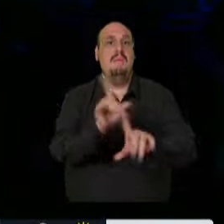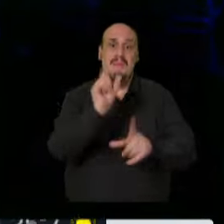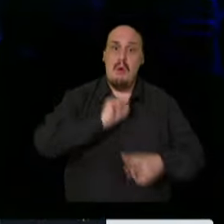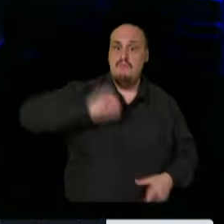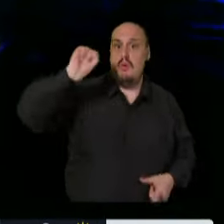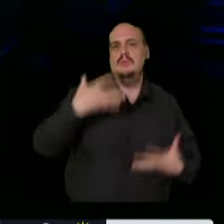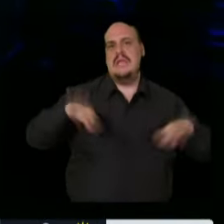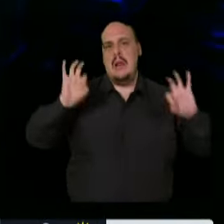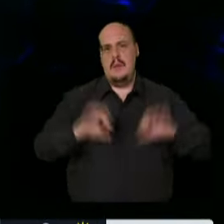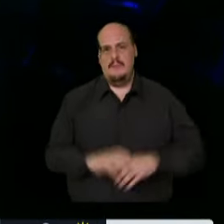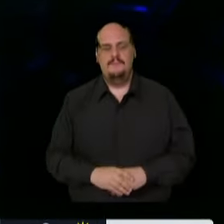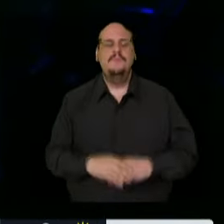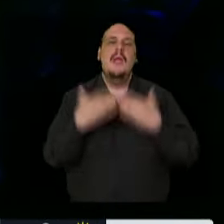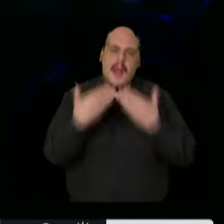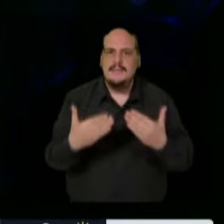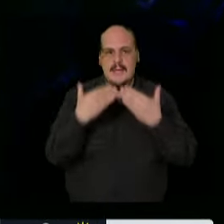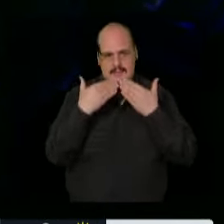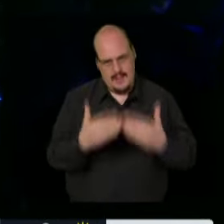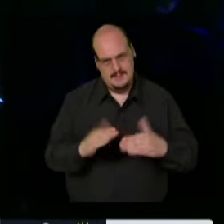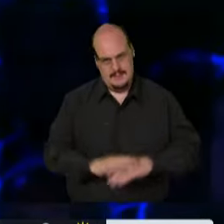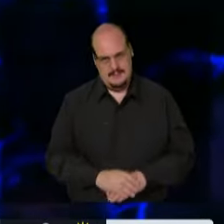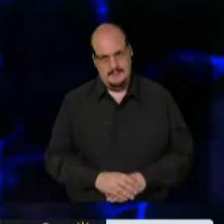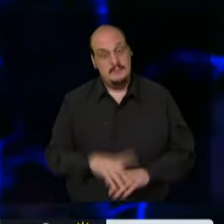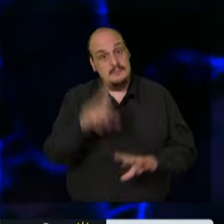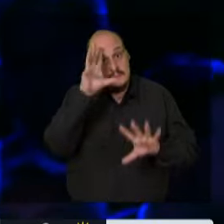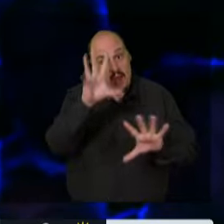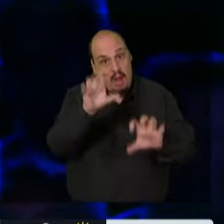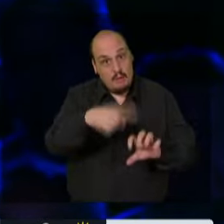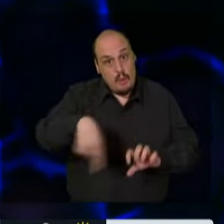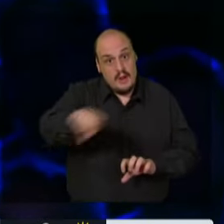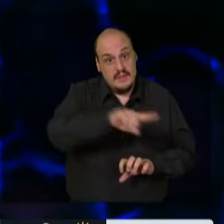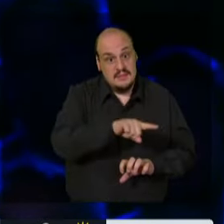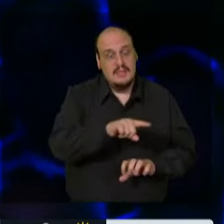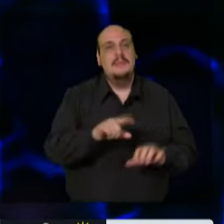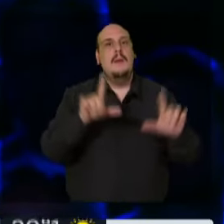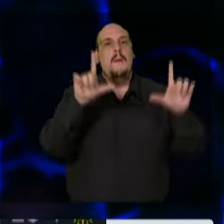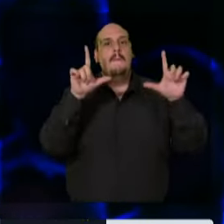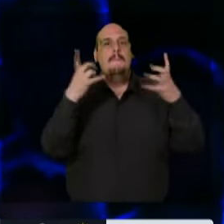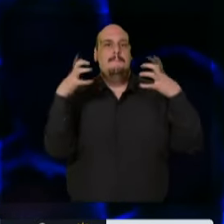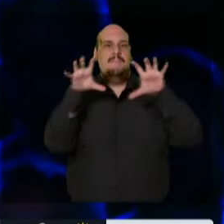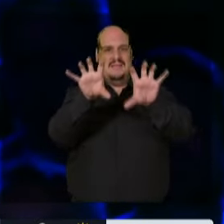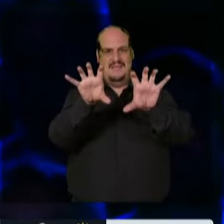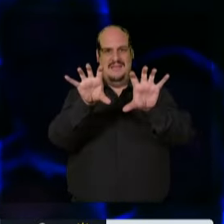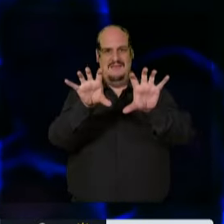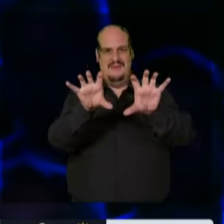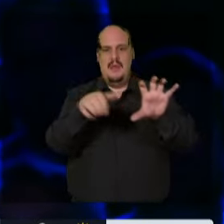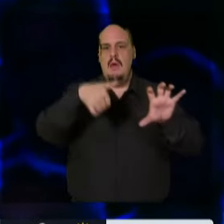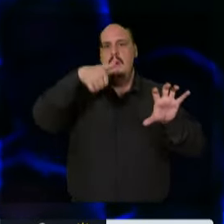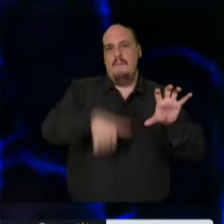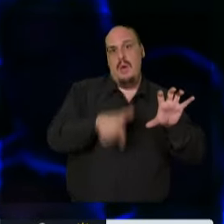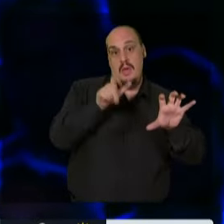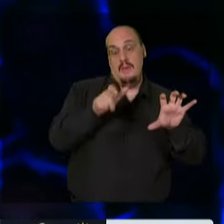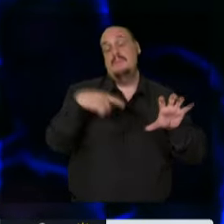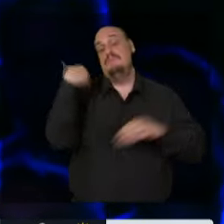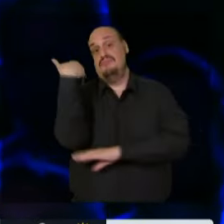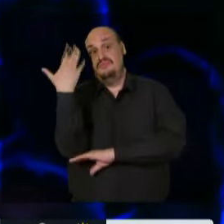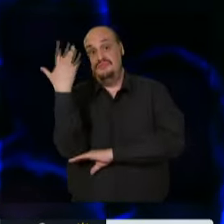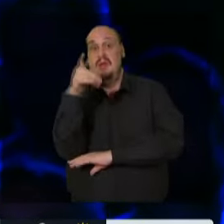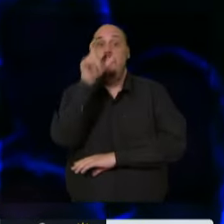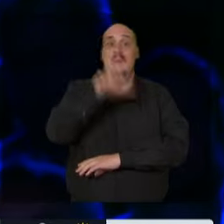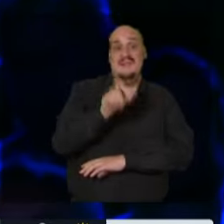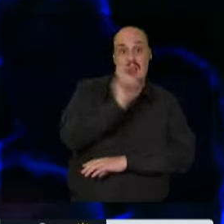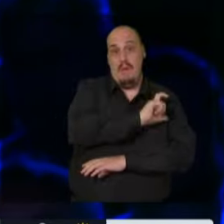hiperinflación. Gracias, gracias. Recuerden que van a estar en pantalla dividida quien hizo la exposición inicial y quien